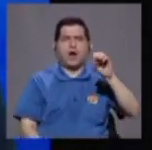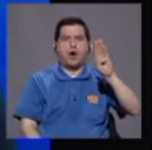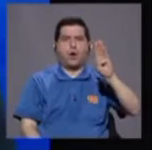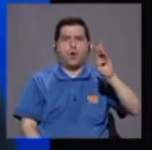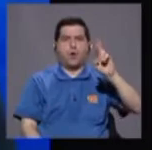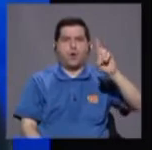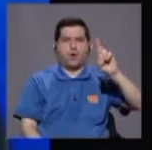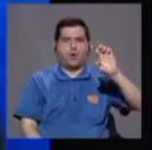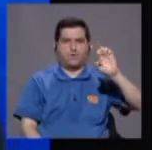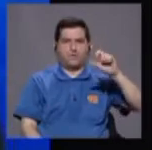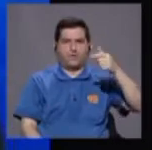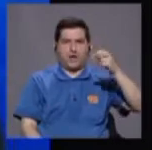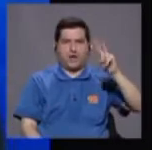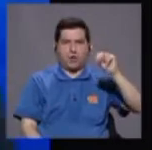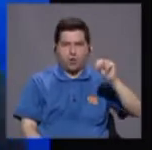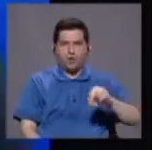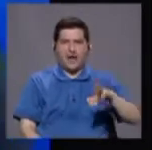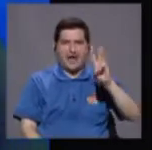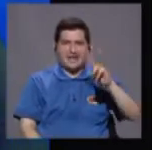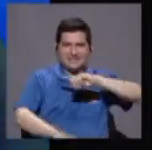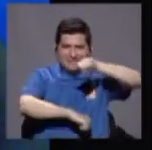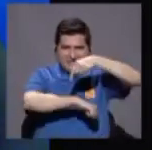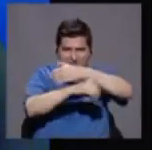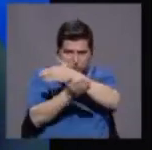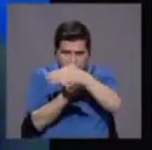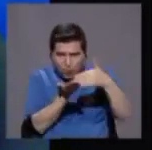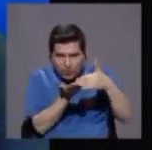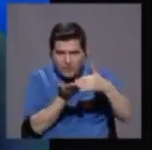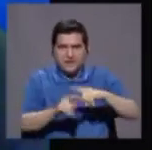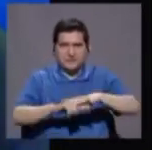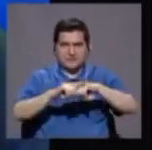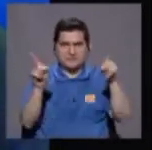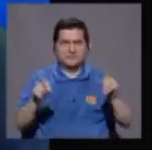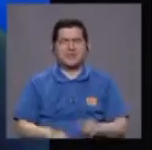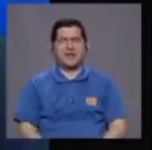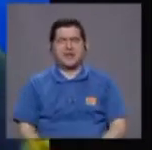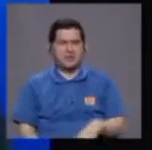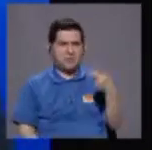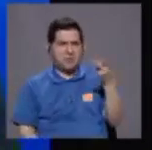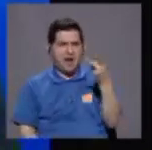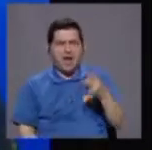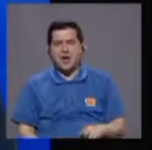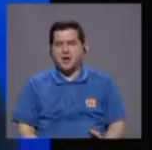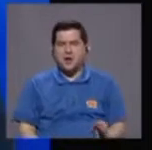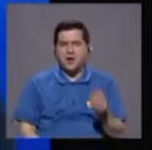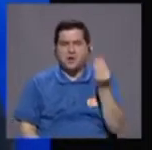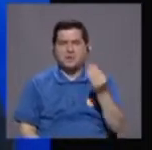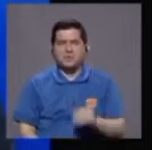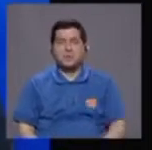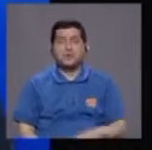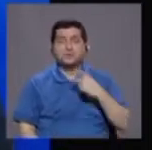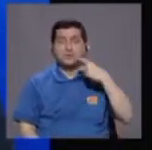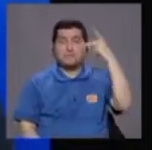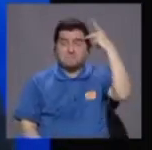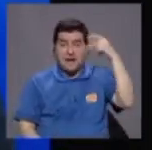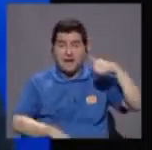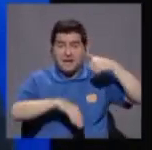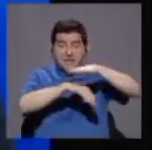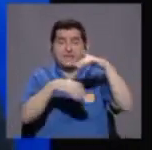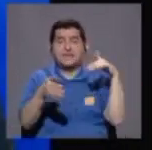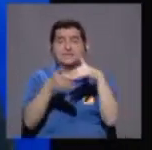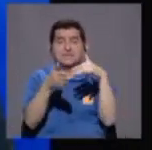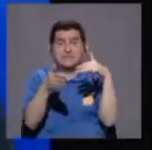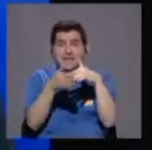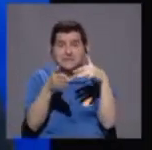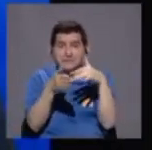horas de la frontera. Pero cuando éramos chicos, nos mandaban nuestros padres a estudiar